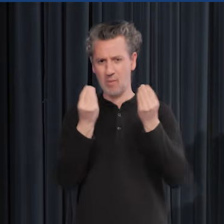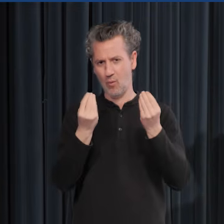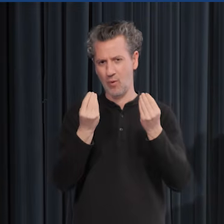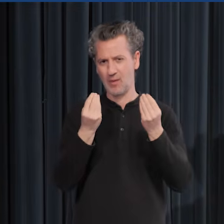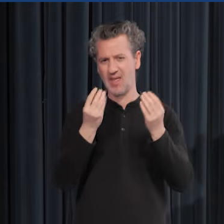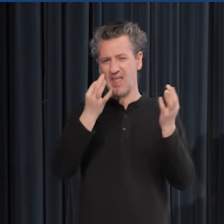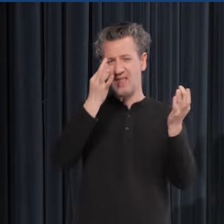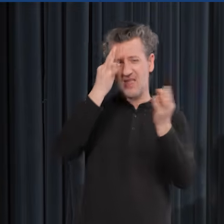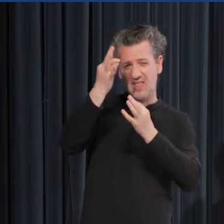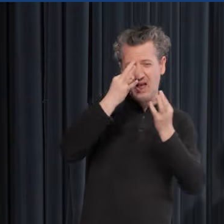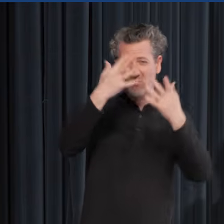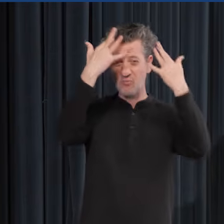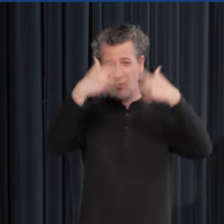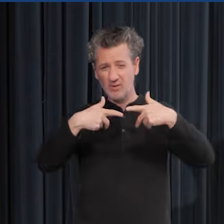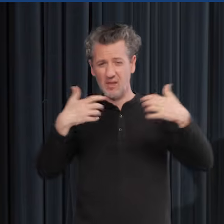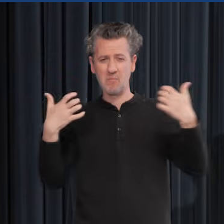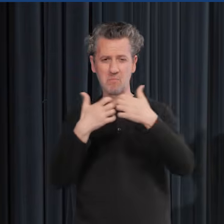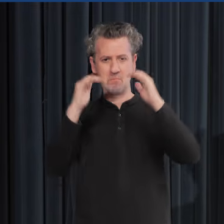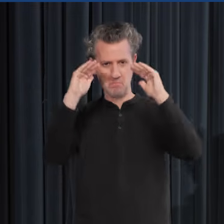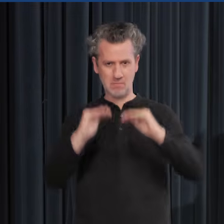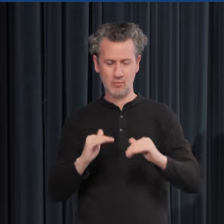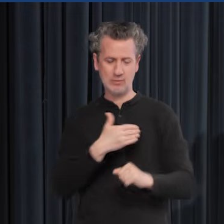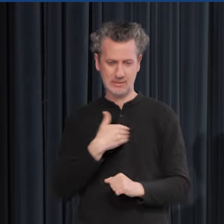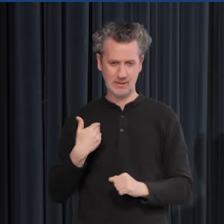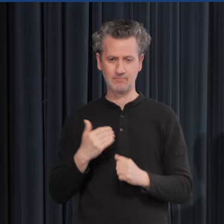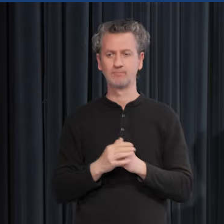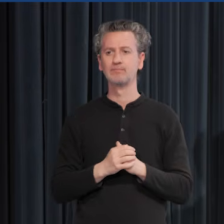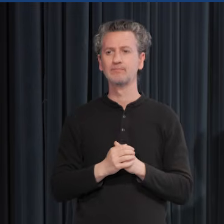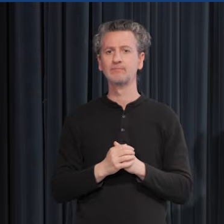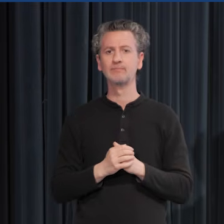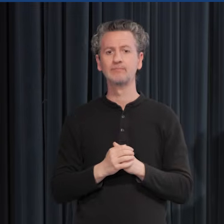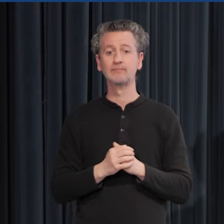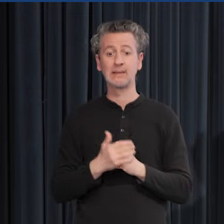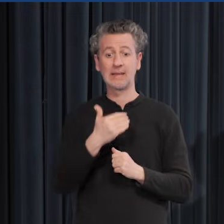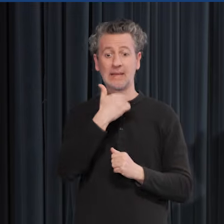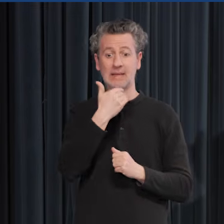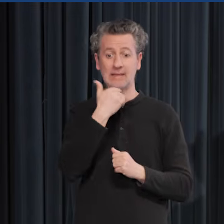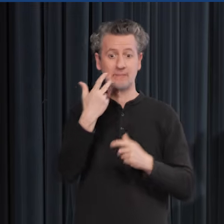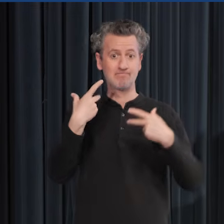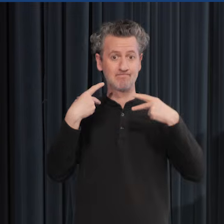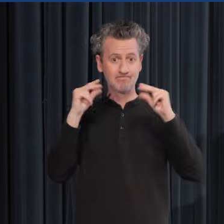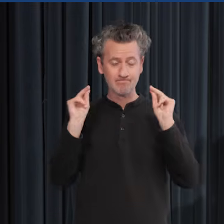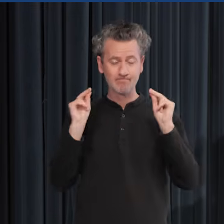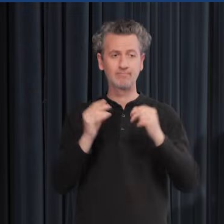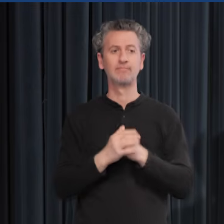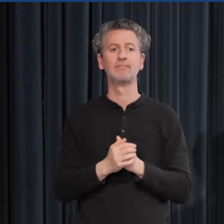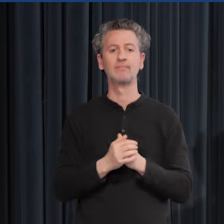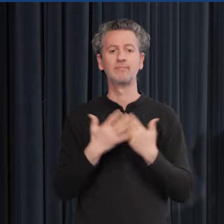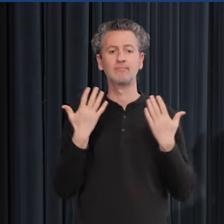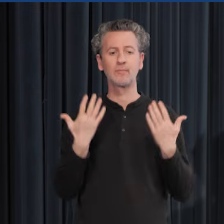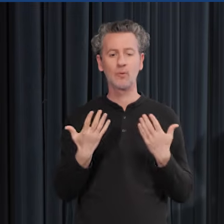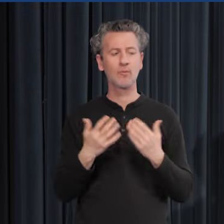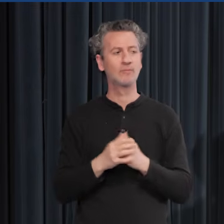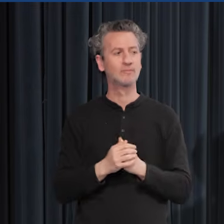los datos de siniestralidad laboral. Y así, bueno, estamos ya a punto de terminar, pero bueno, tenemos la